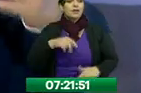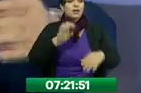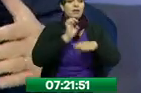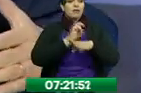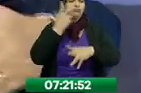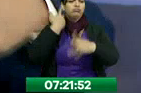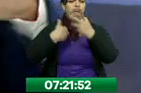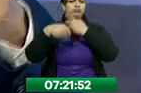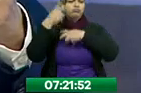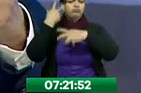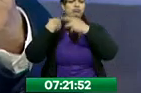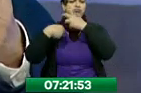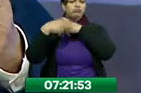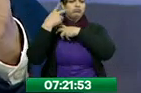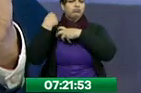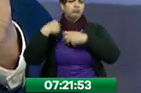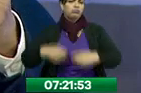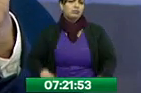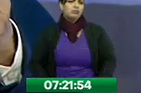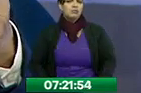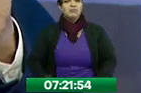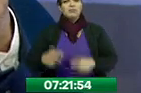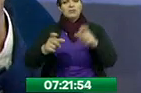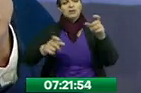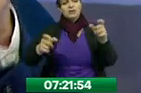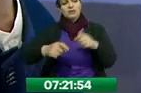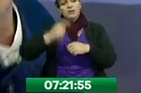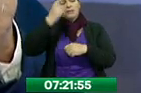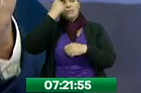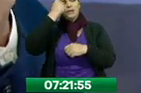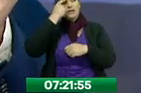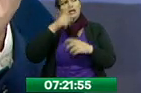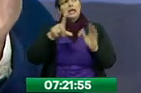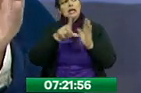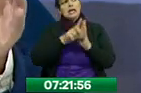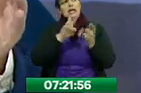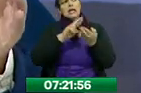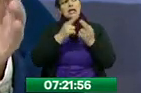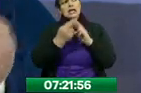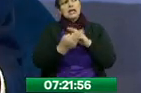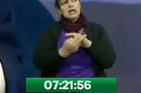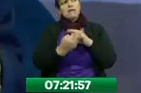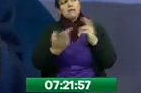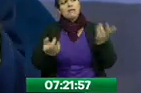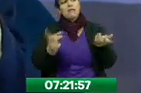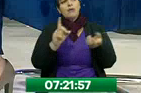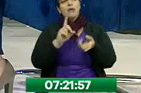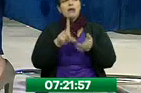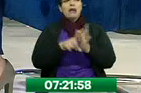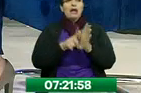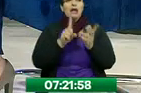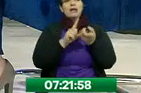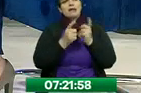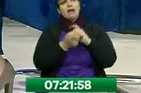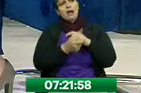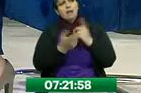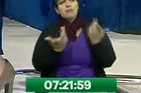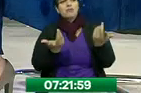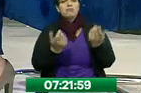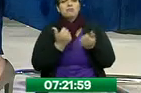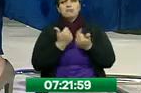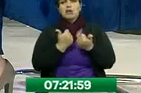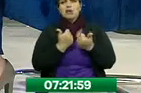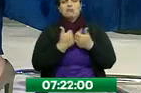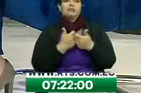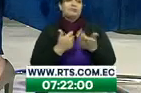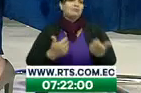que cambiando las leyes vamos a lograr una lucha efectiva contra la delincuencia. ¿No pasa por el endurecimiento de penas? Mire, yo no creo que